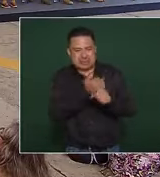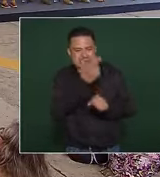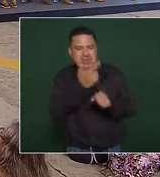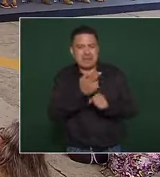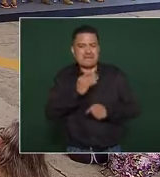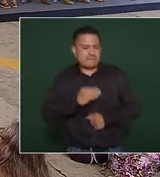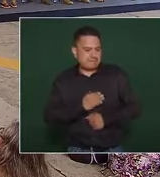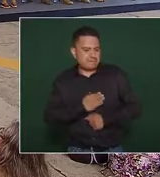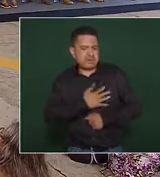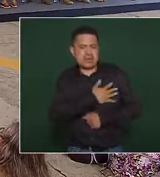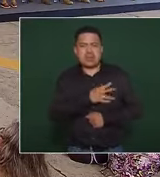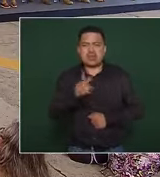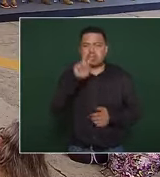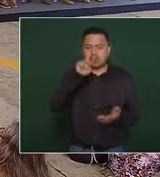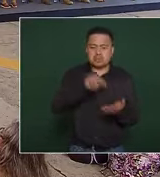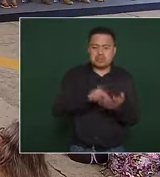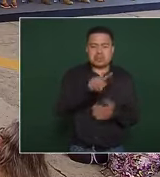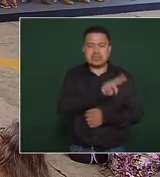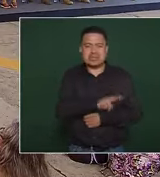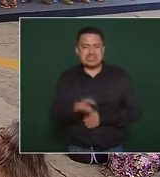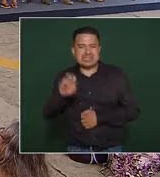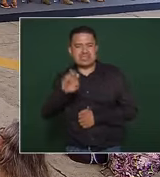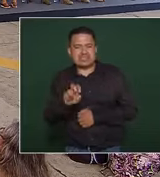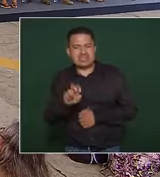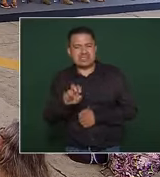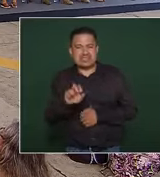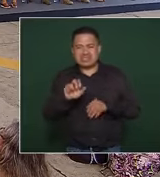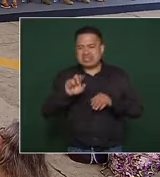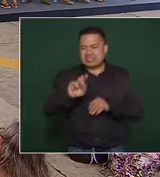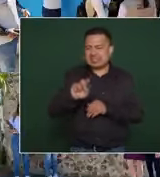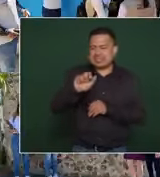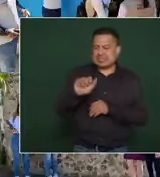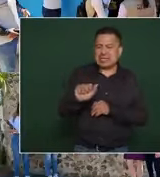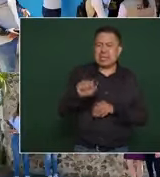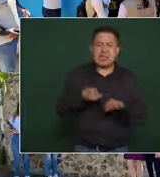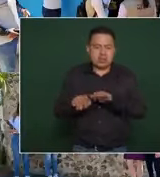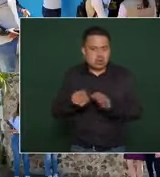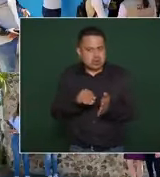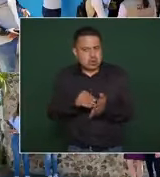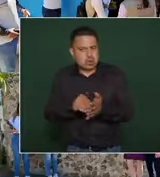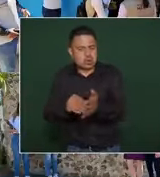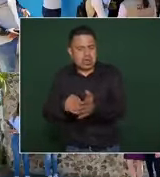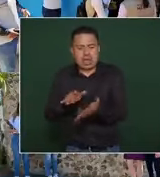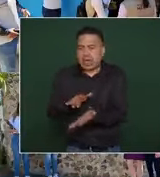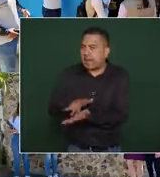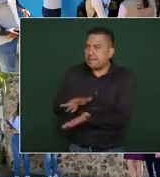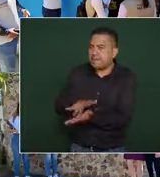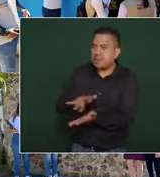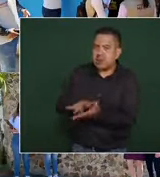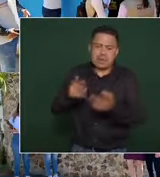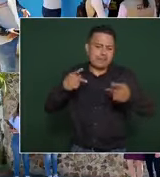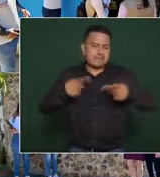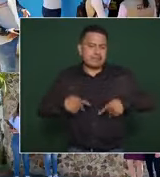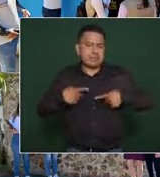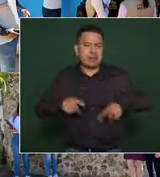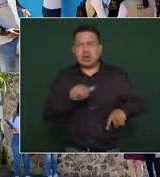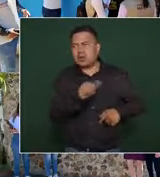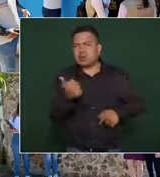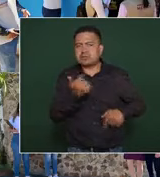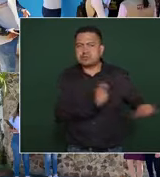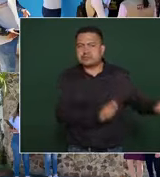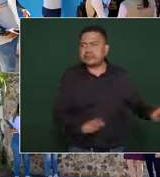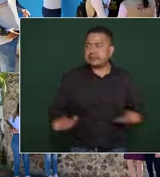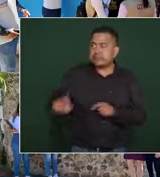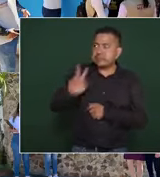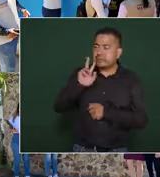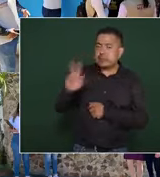de Bienestar, 2,336 servidores de la Nación, continúan en actividades de apoyo a la población. Adelante.